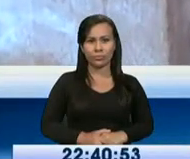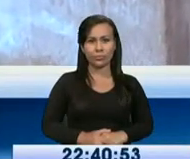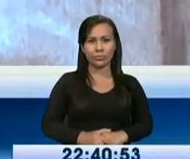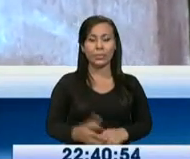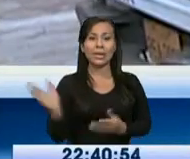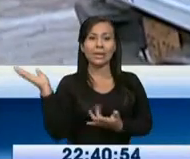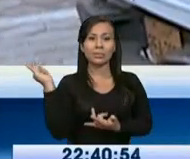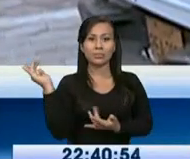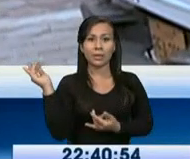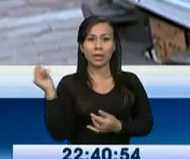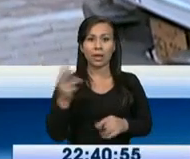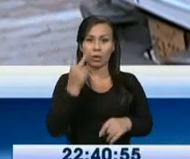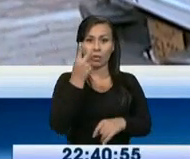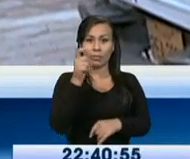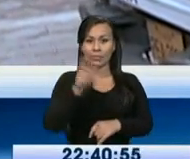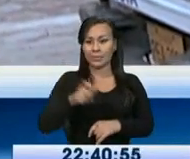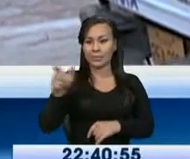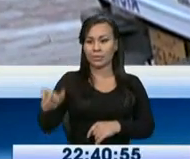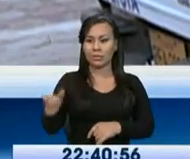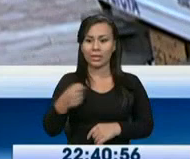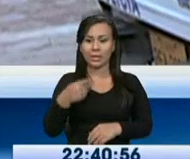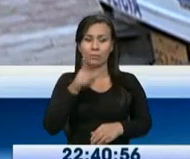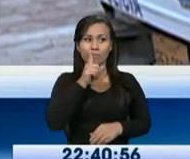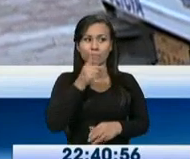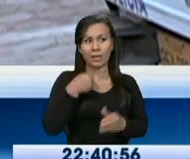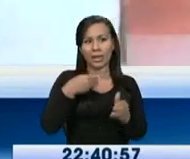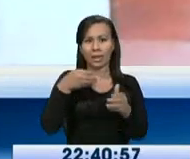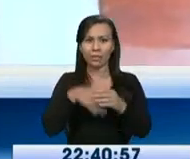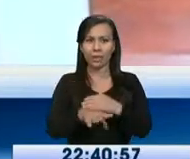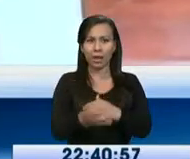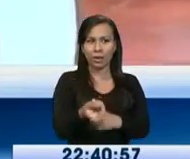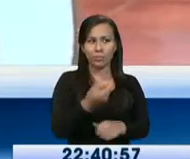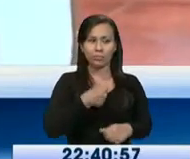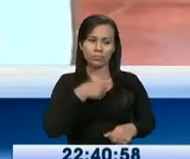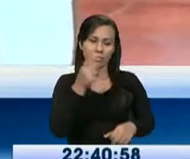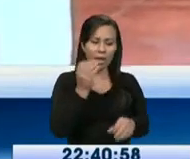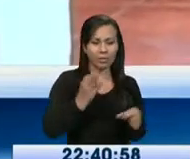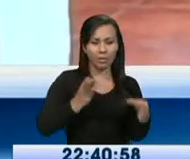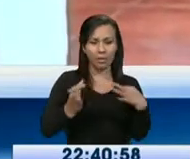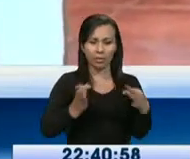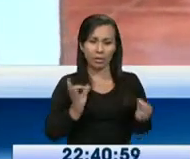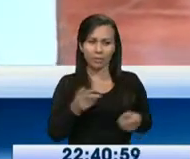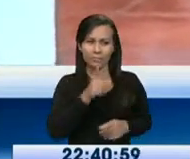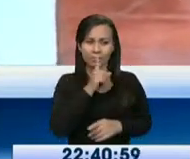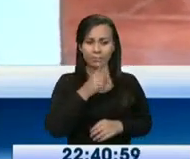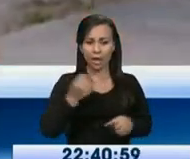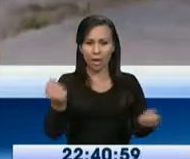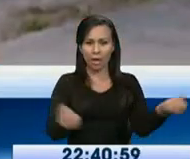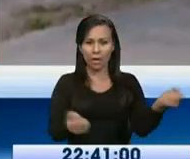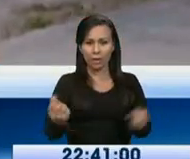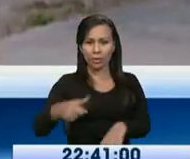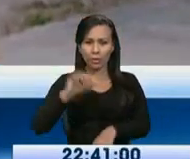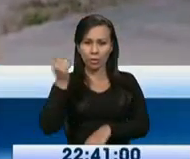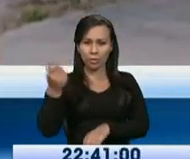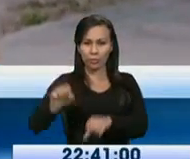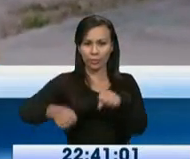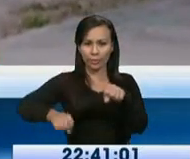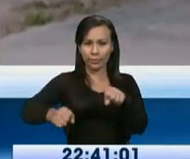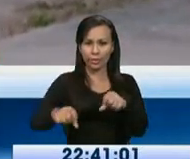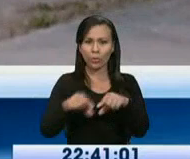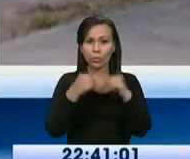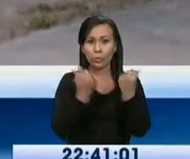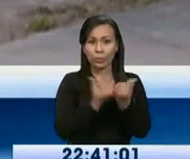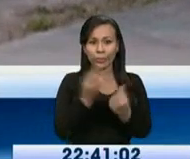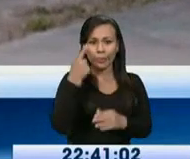Esperaron que los dos recaudadores ingresen a una tienda para actuar. Los supuestos delincuentes llegaron en un automóvil y una motocicleta, como que